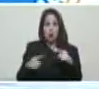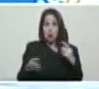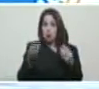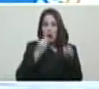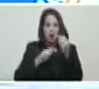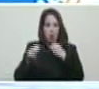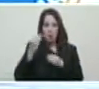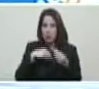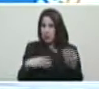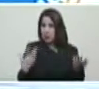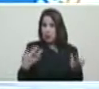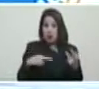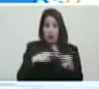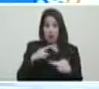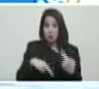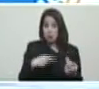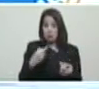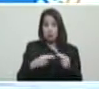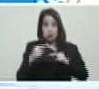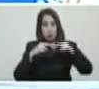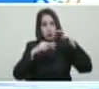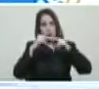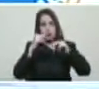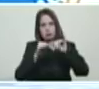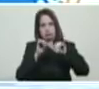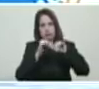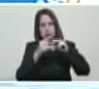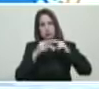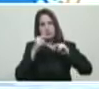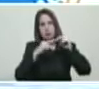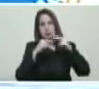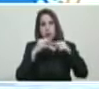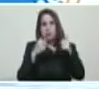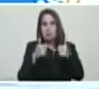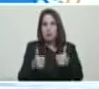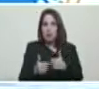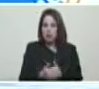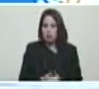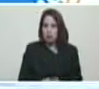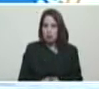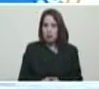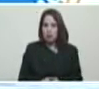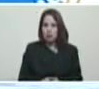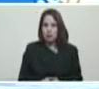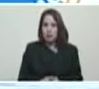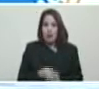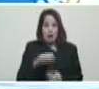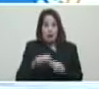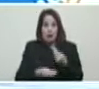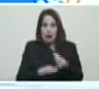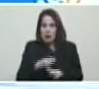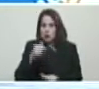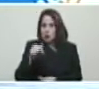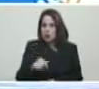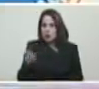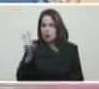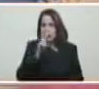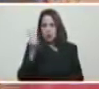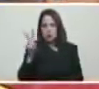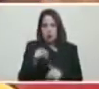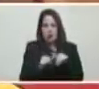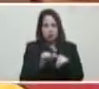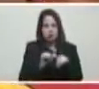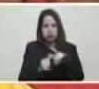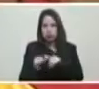una revolución de la arquitectura ha habido en Venezuela de la ingeniería